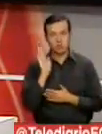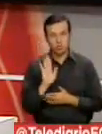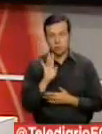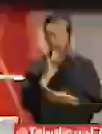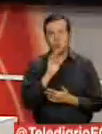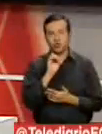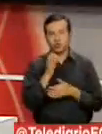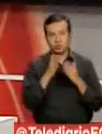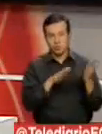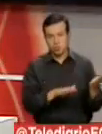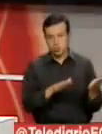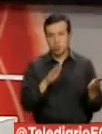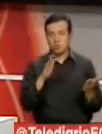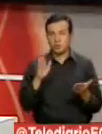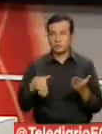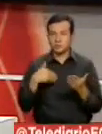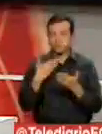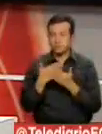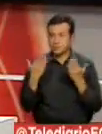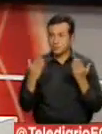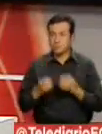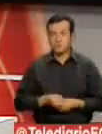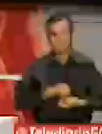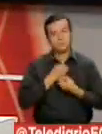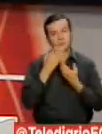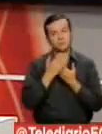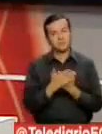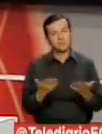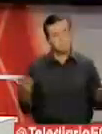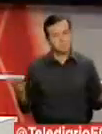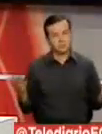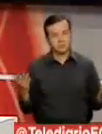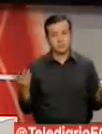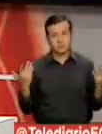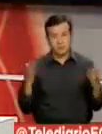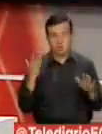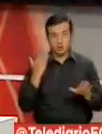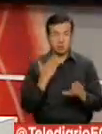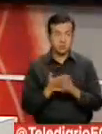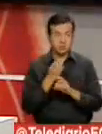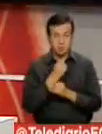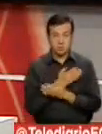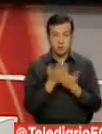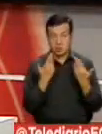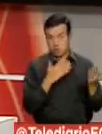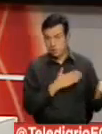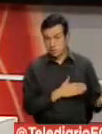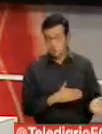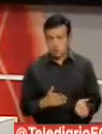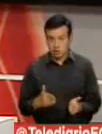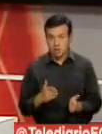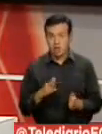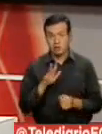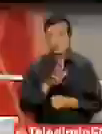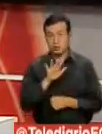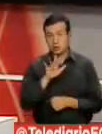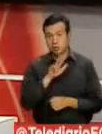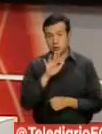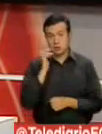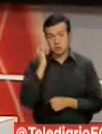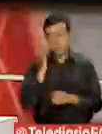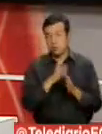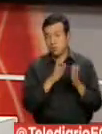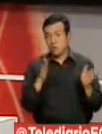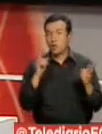Patricia Ochoa, estuvo presente y expresó que tras la presentación del informe final, en 35 días